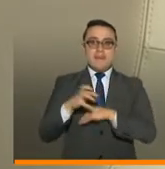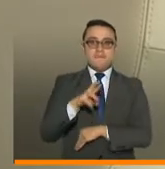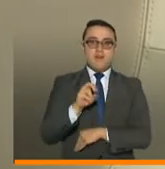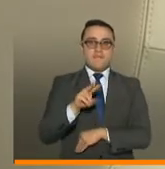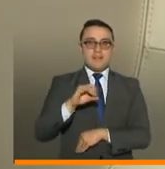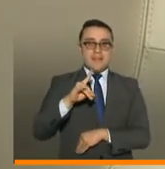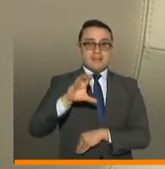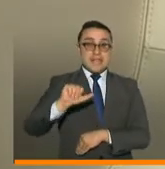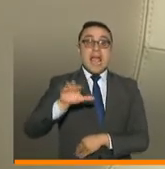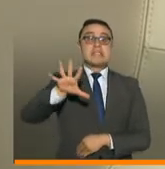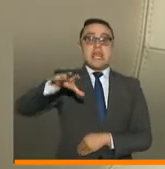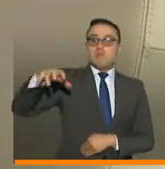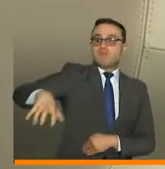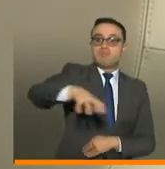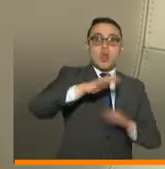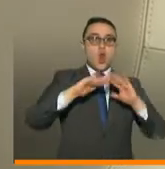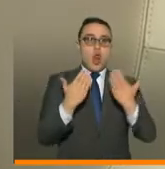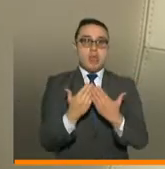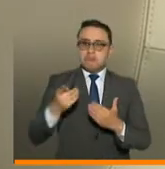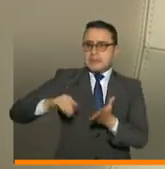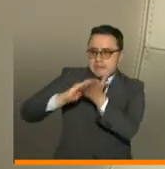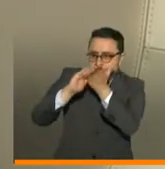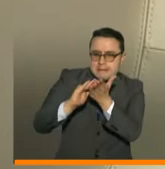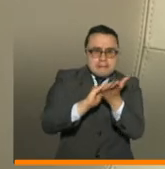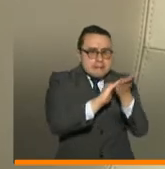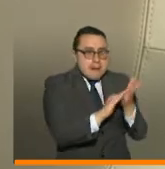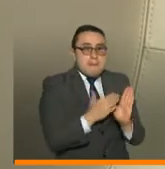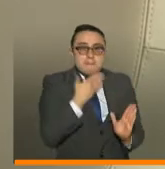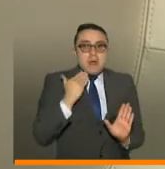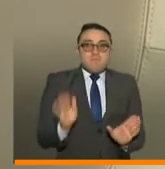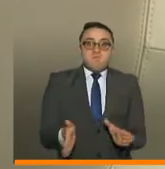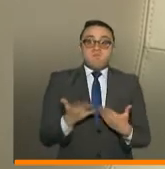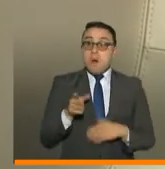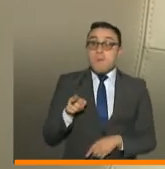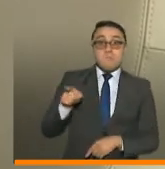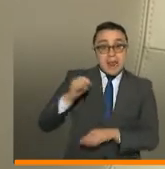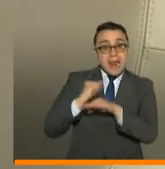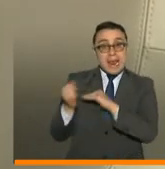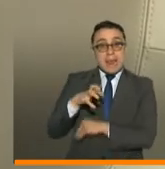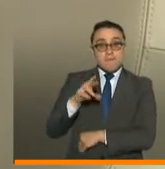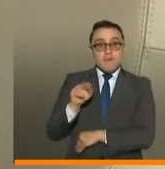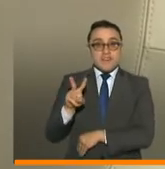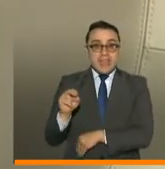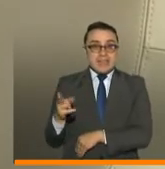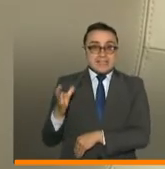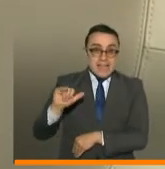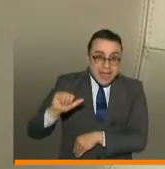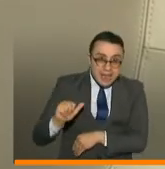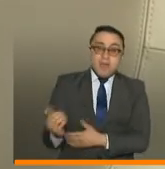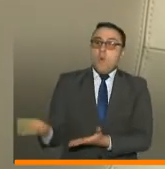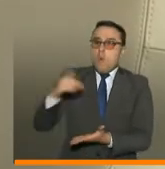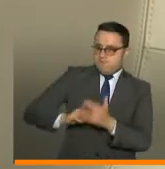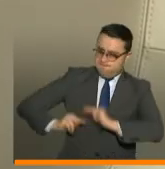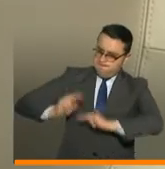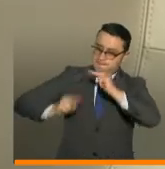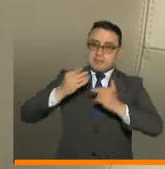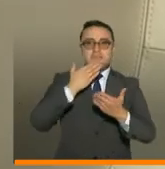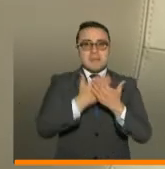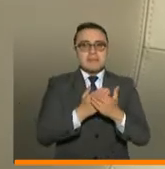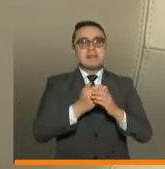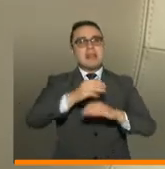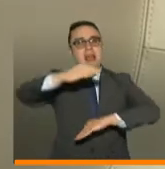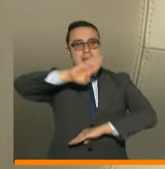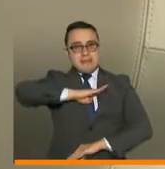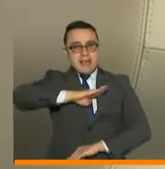ellas tendrán mejoramientos y las 5 de Providencia tendrán un proceso de reconstrucción. Agradecemos a la alcaldía, a Finteter, al